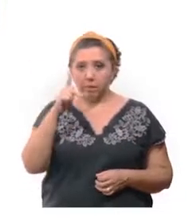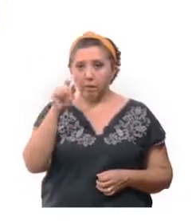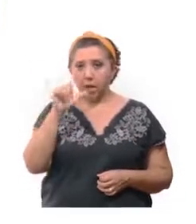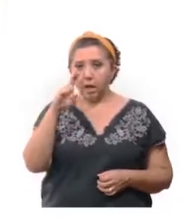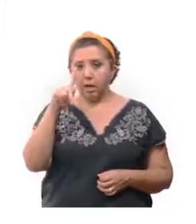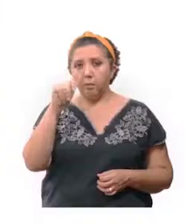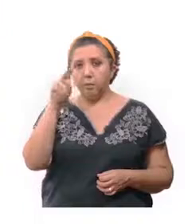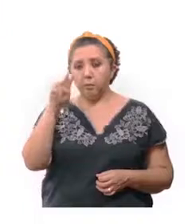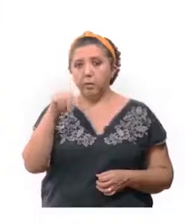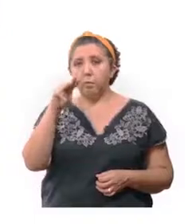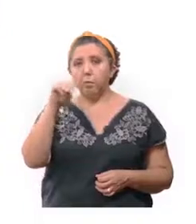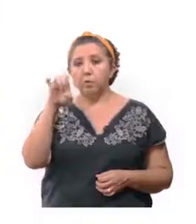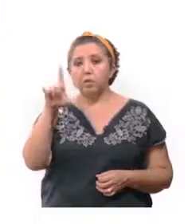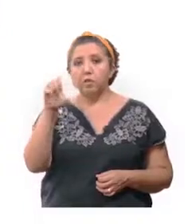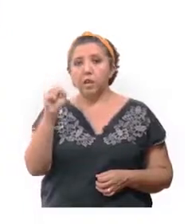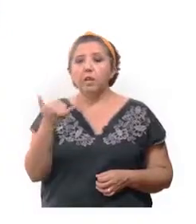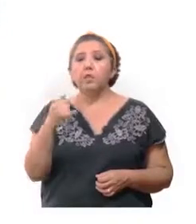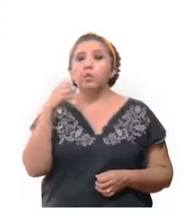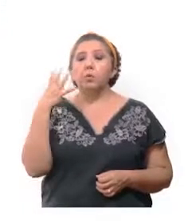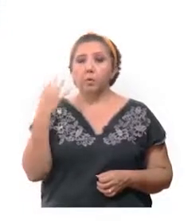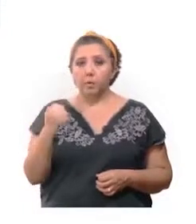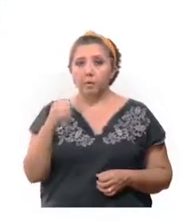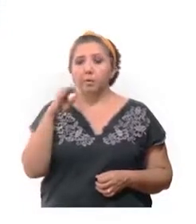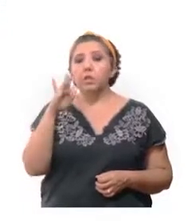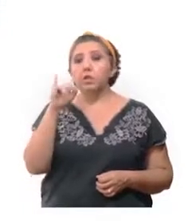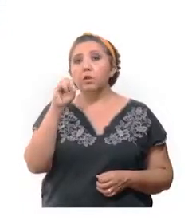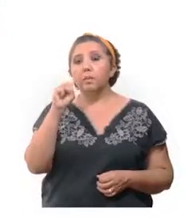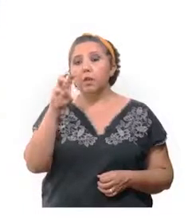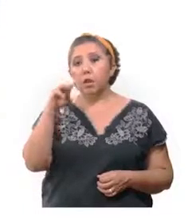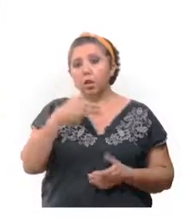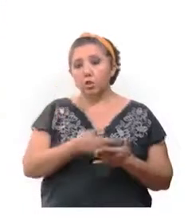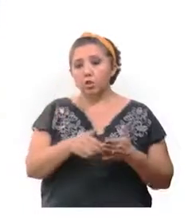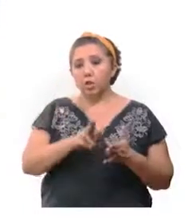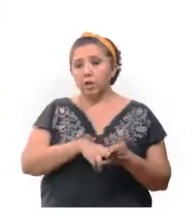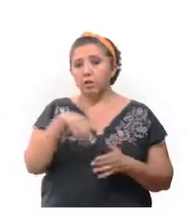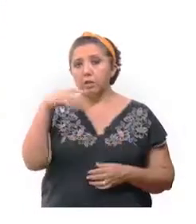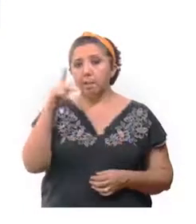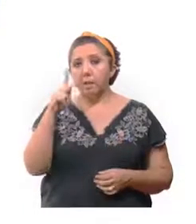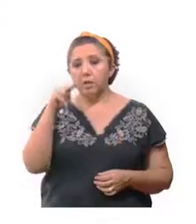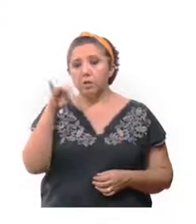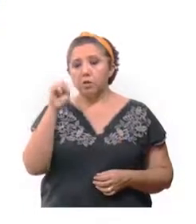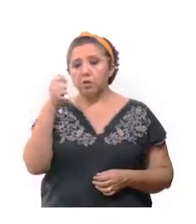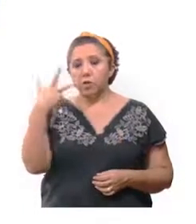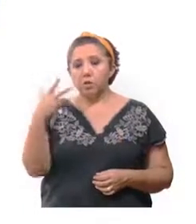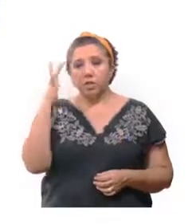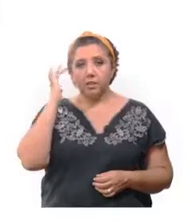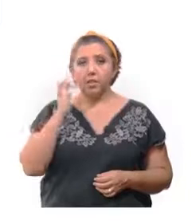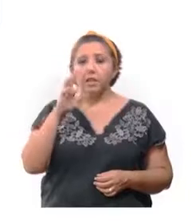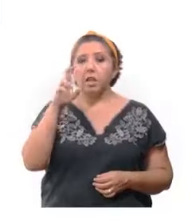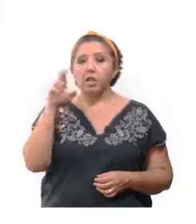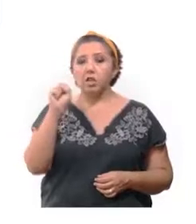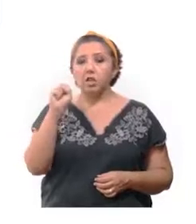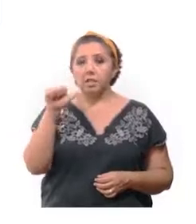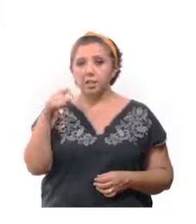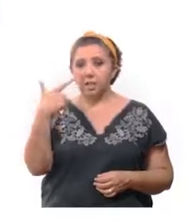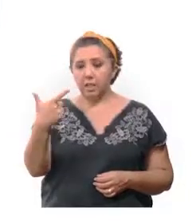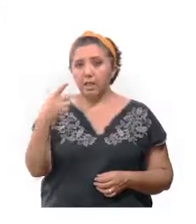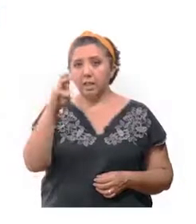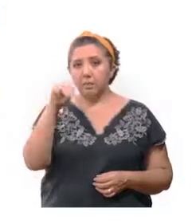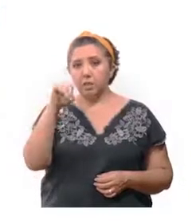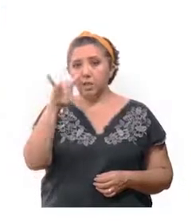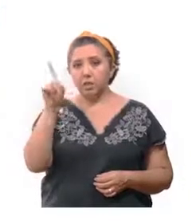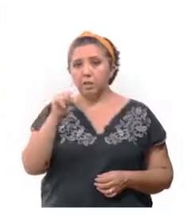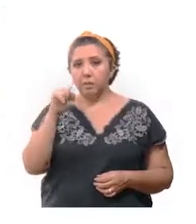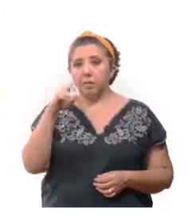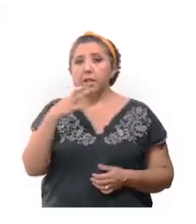Pacaptún, Yucalpetén y Mulsay 9, Francisco y Madero, Los Héroes y Pensiones 8, Santa Rosa 7, Emiliano